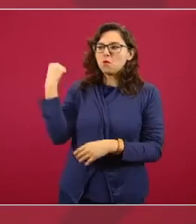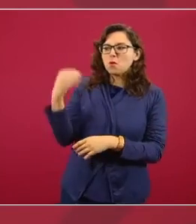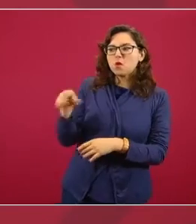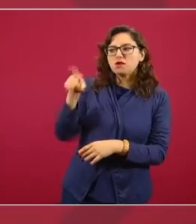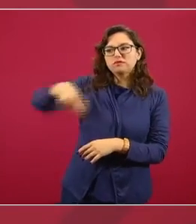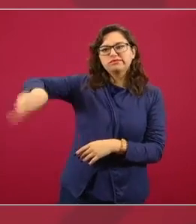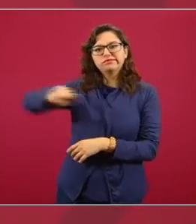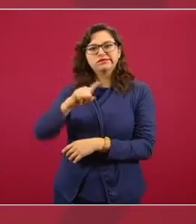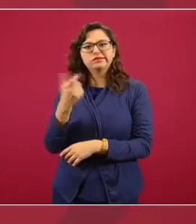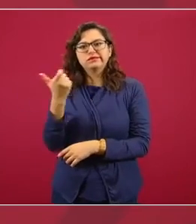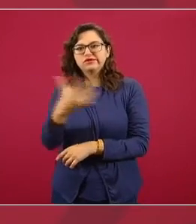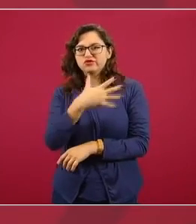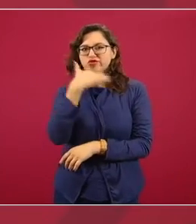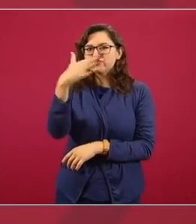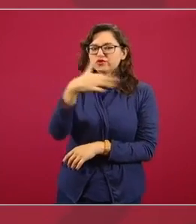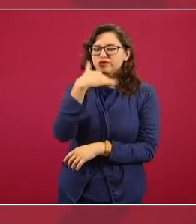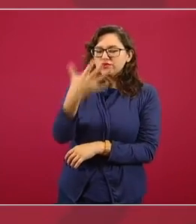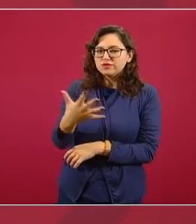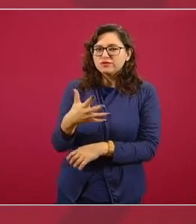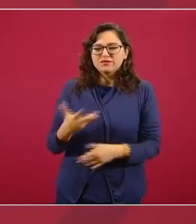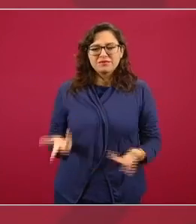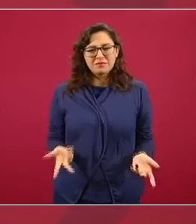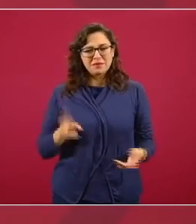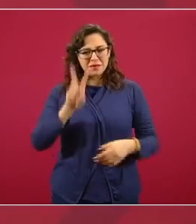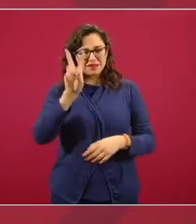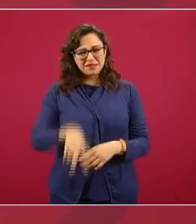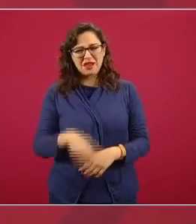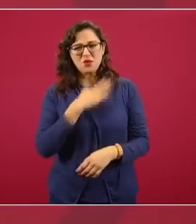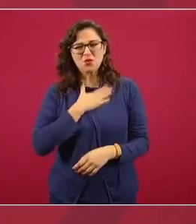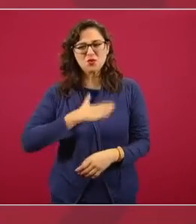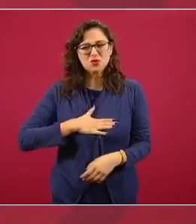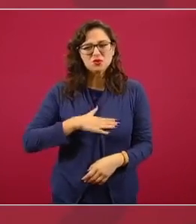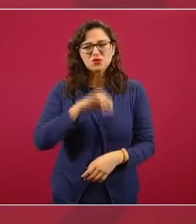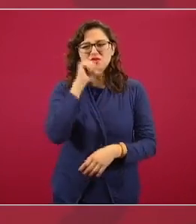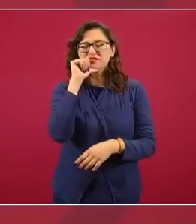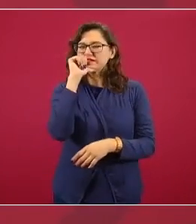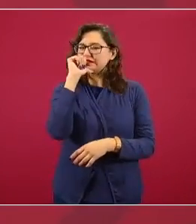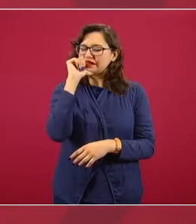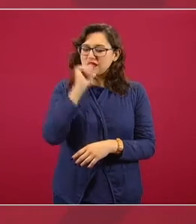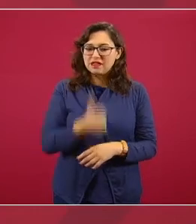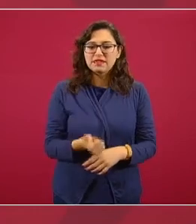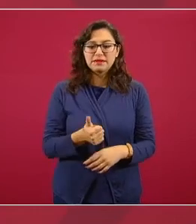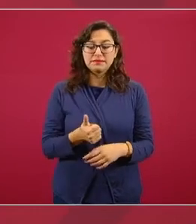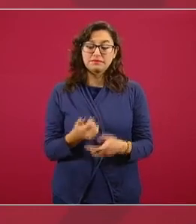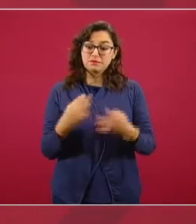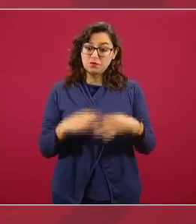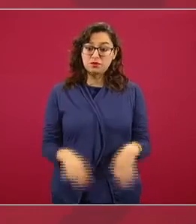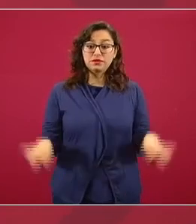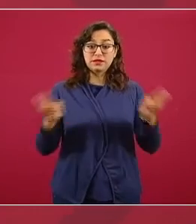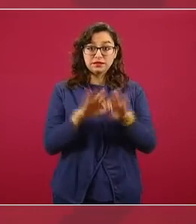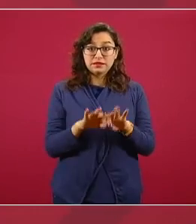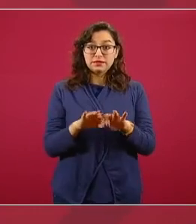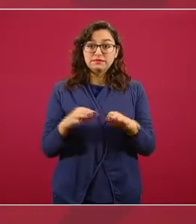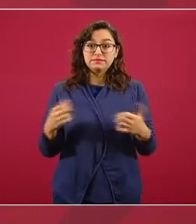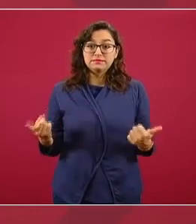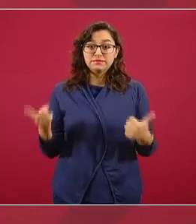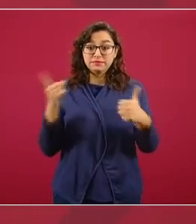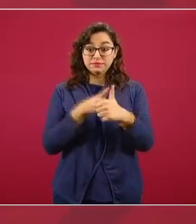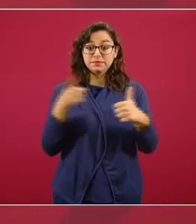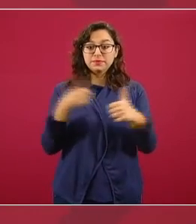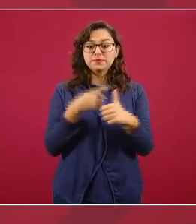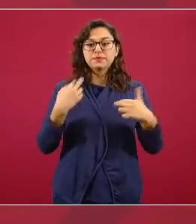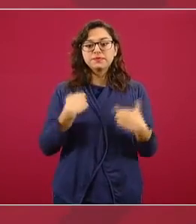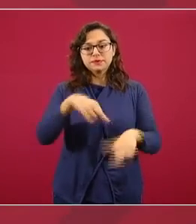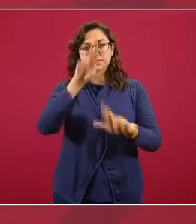Se cometieron muchas injusticias. Entonces, lo primero es el respeto, la dignidad de